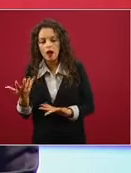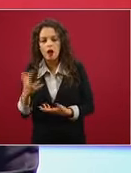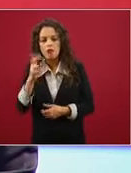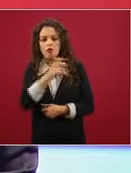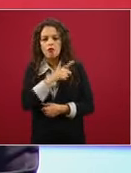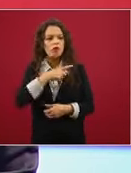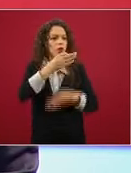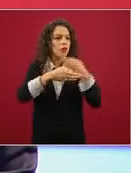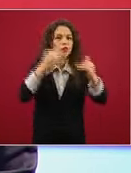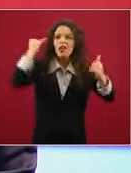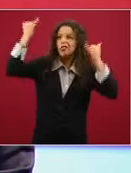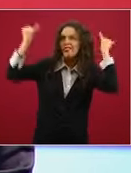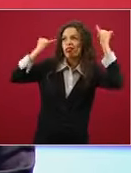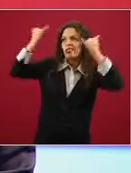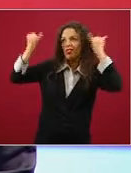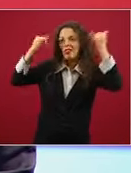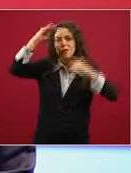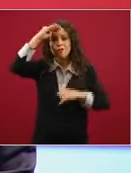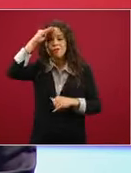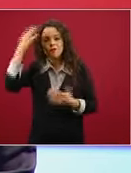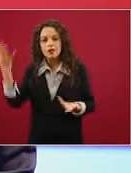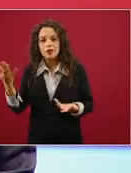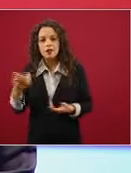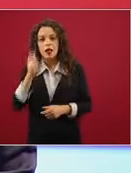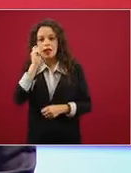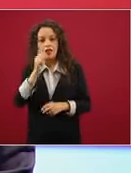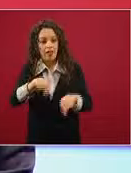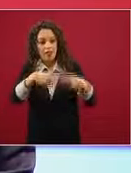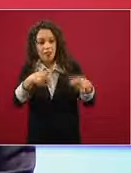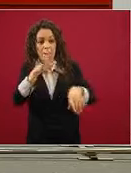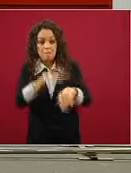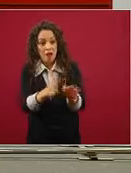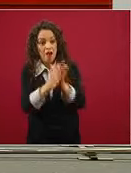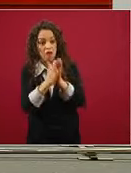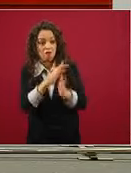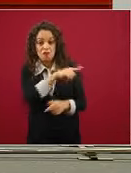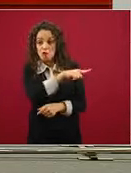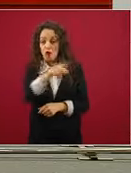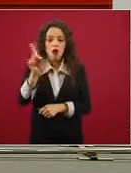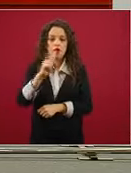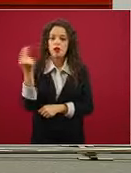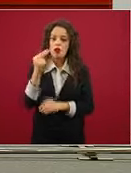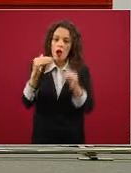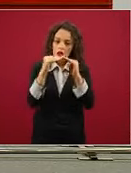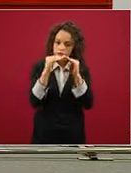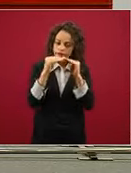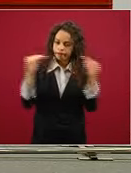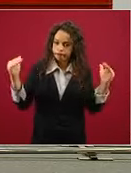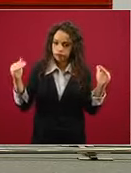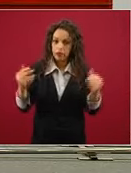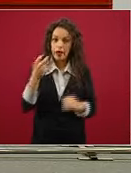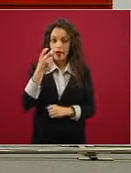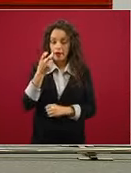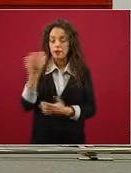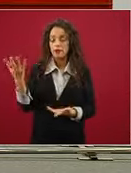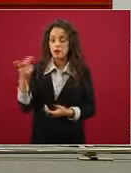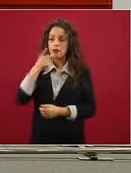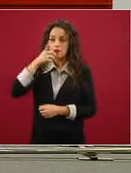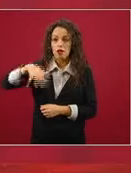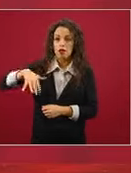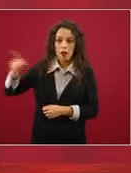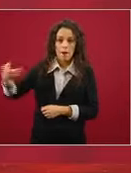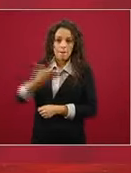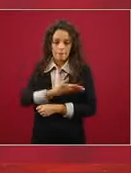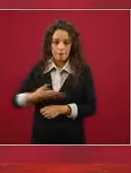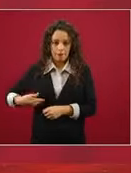especulación comercial y favorecer el acceso equitativo. Entonces, ese es el planteamiento que nos ha hecho el presidente. Obviamente, el